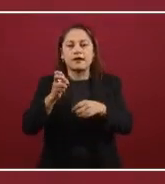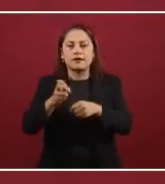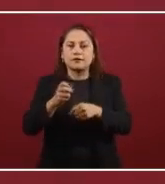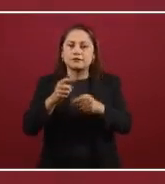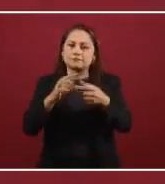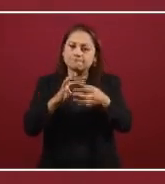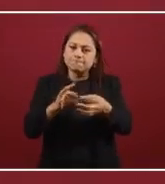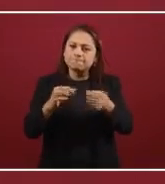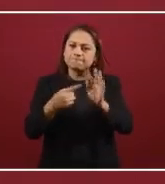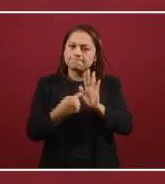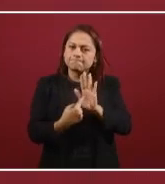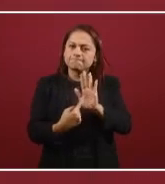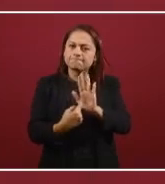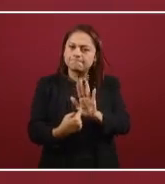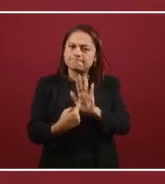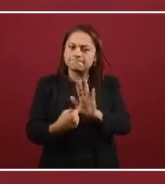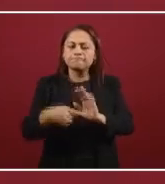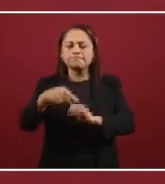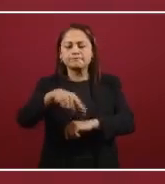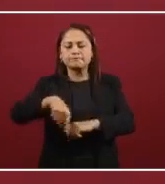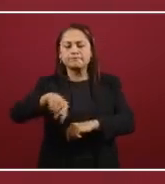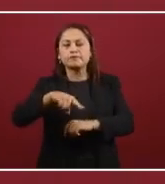Por eso